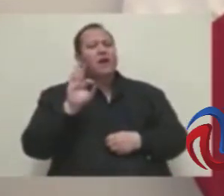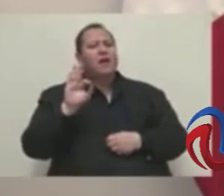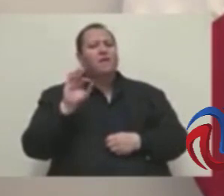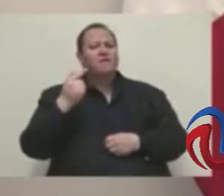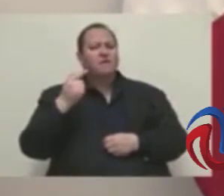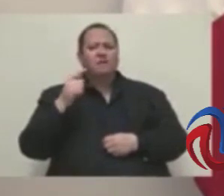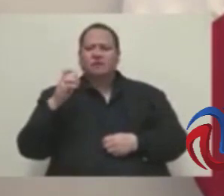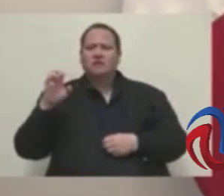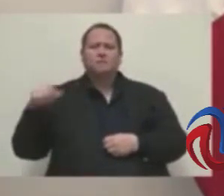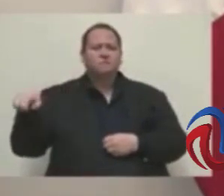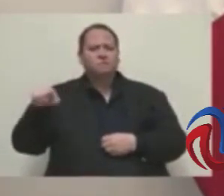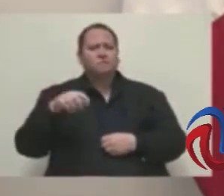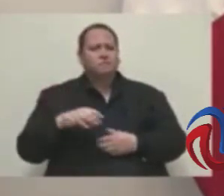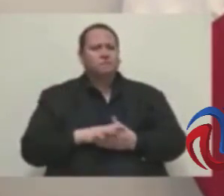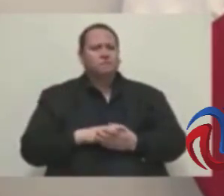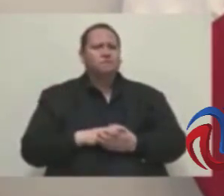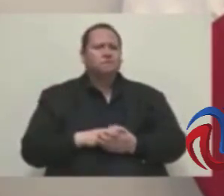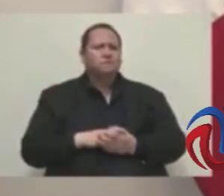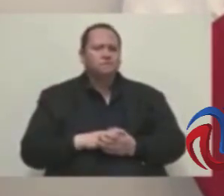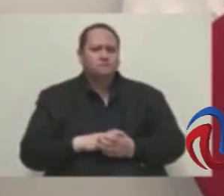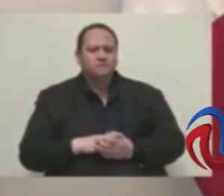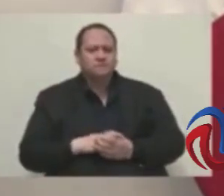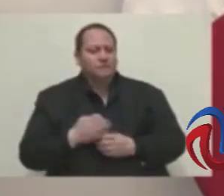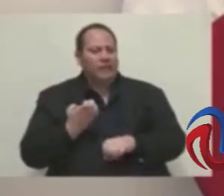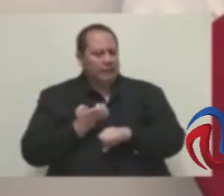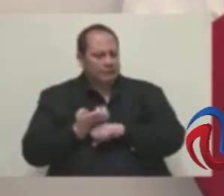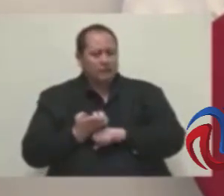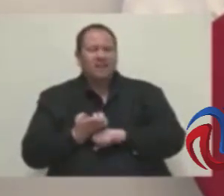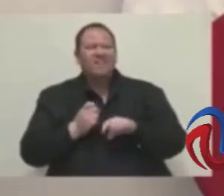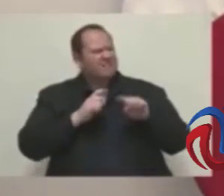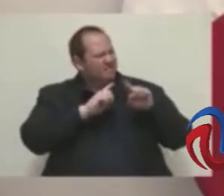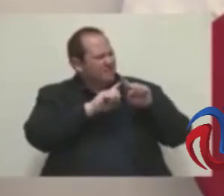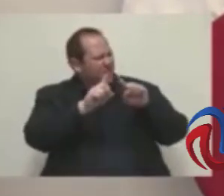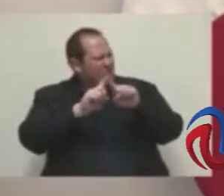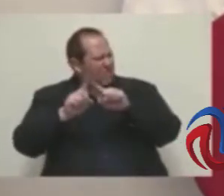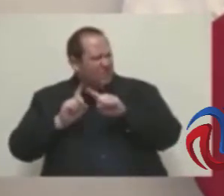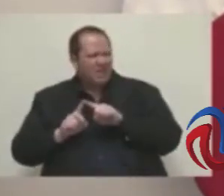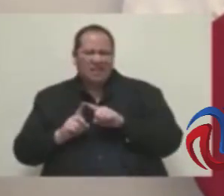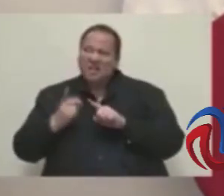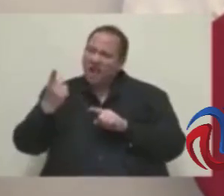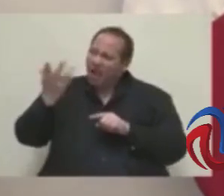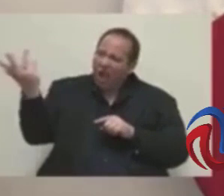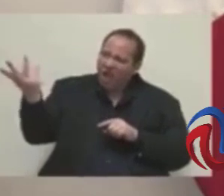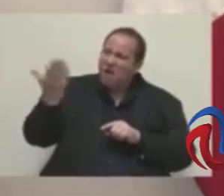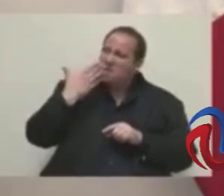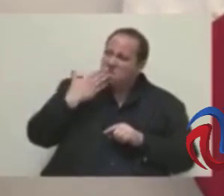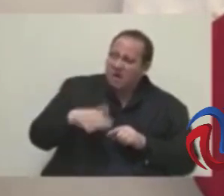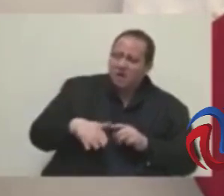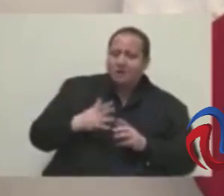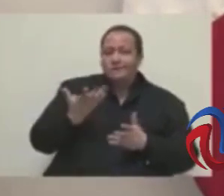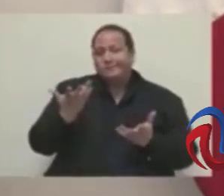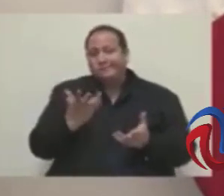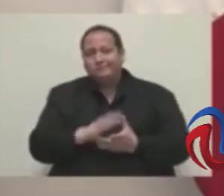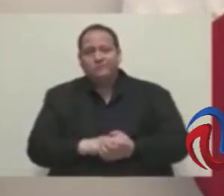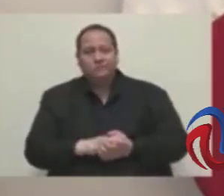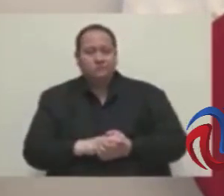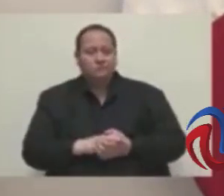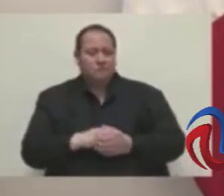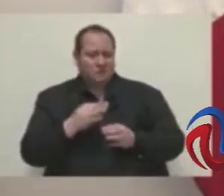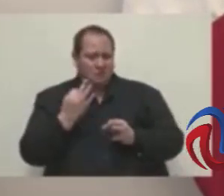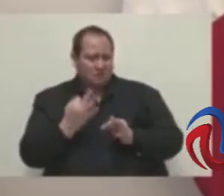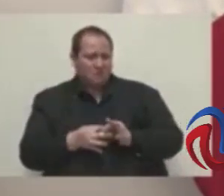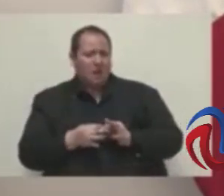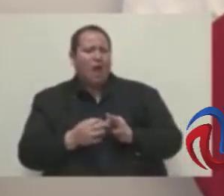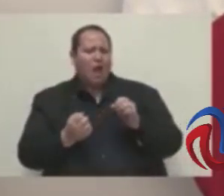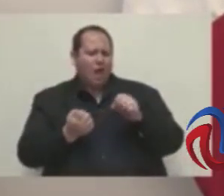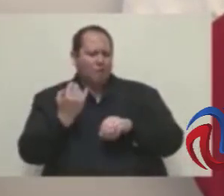Seguridad Ciudadana son diversos có seama este faltas que han cometido si este puntualmente están